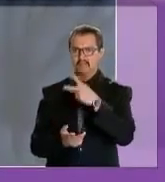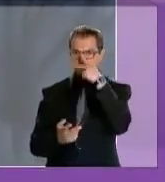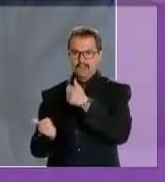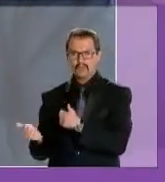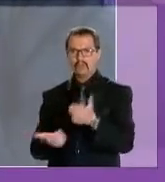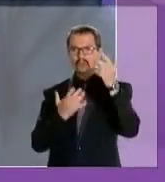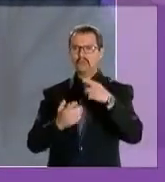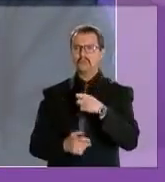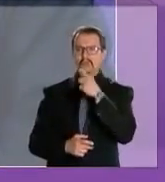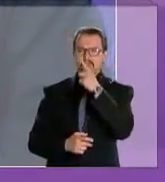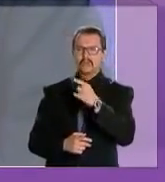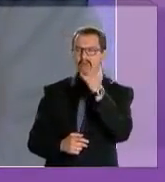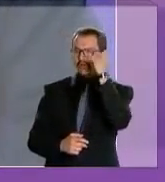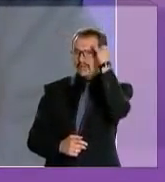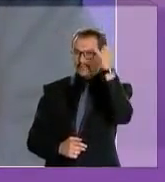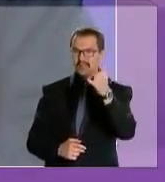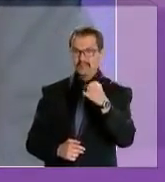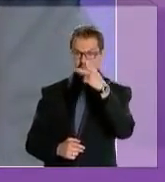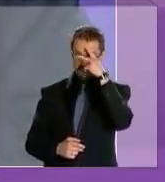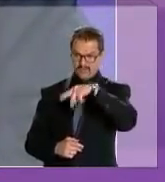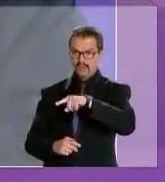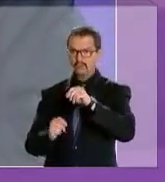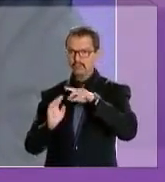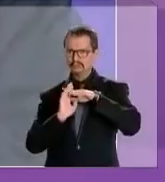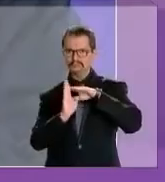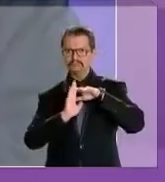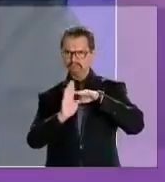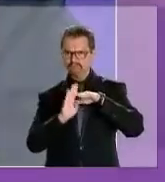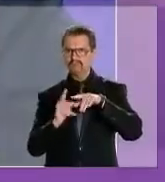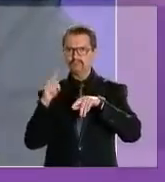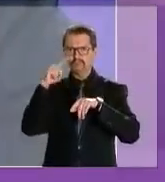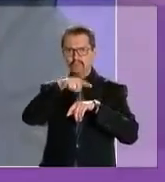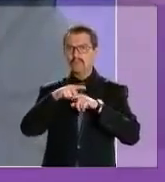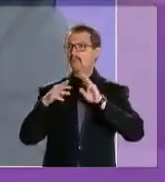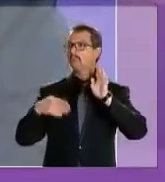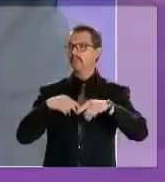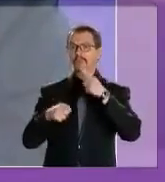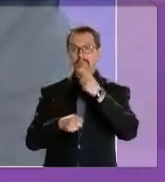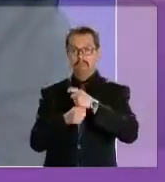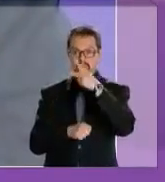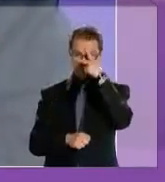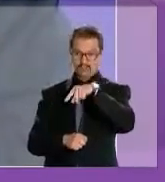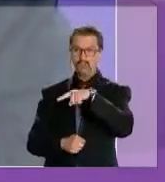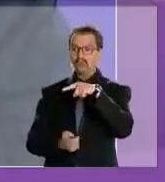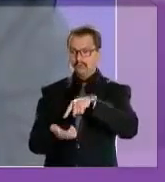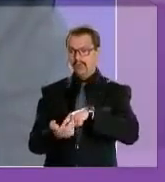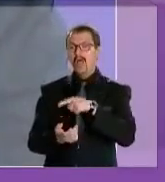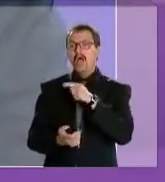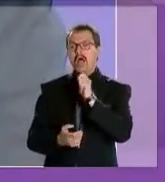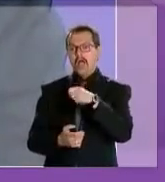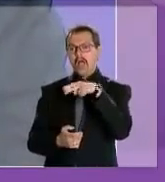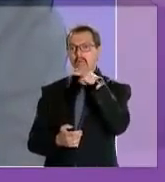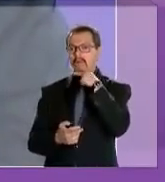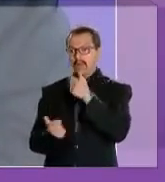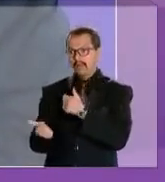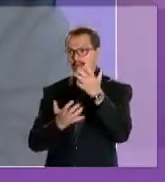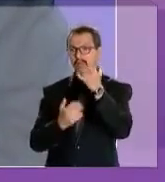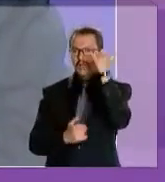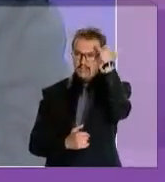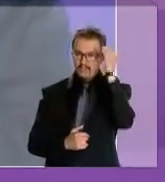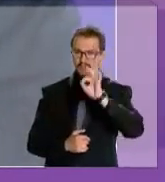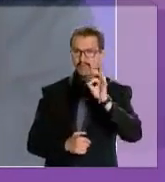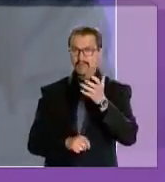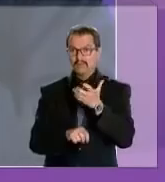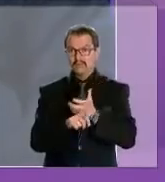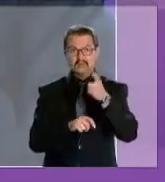trabajan en el cultivo del aguacate por cierto somos líderes mundiales si comienza una guerra comercial porque usted decide dejar de importar maíz estadounidense que va a ser nada